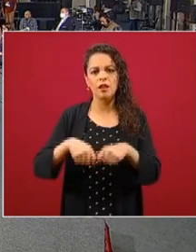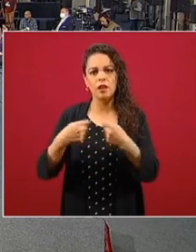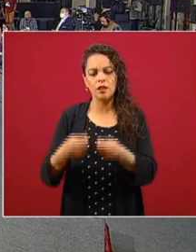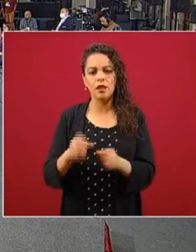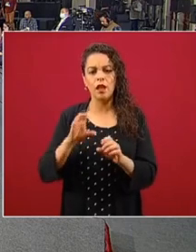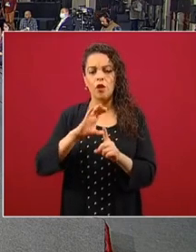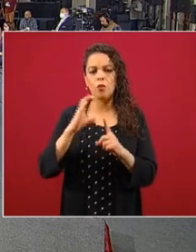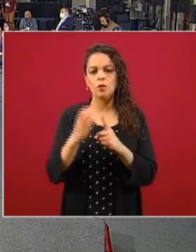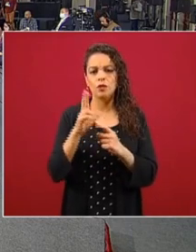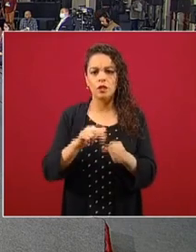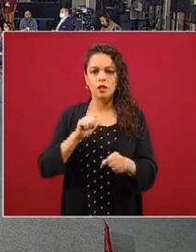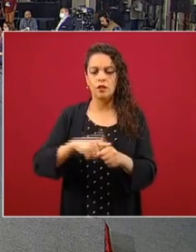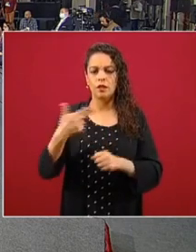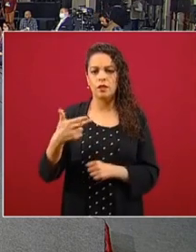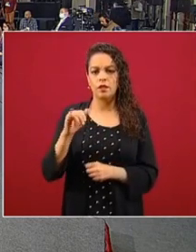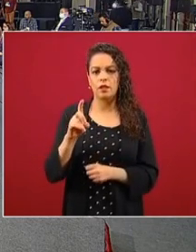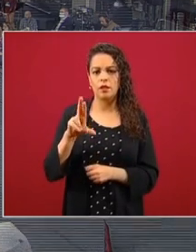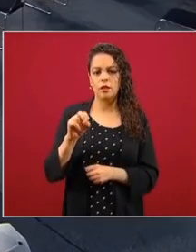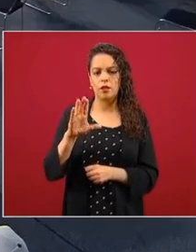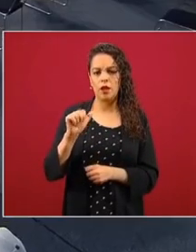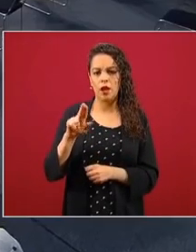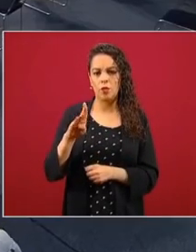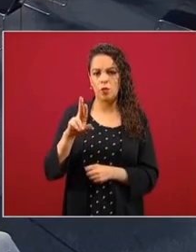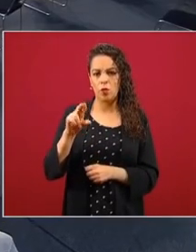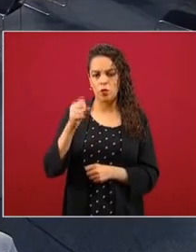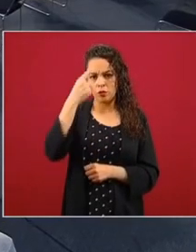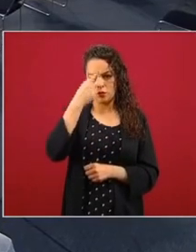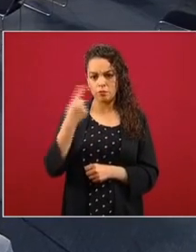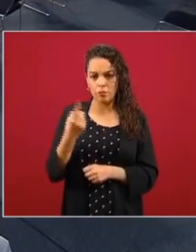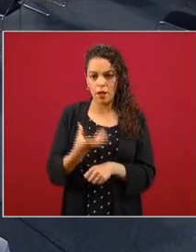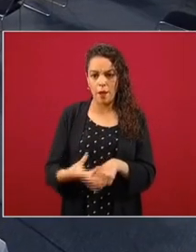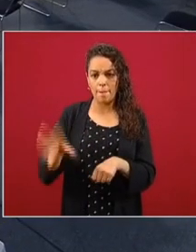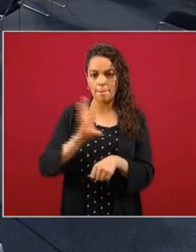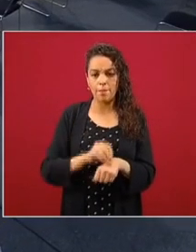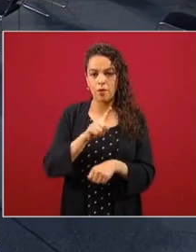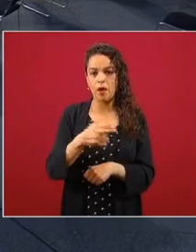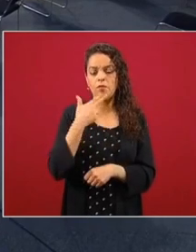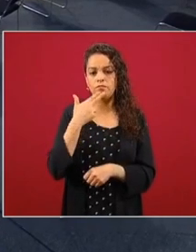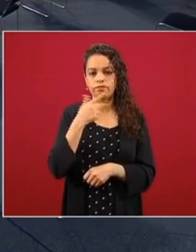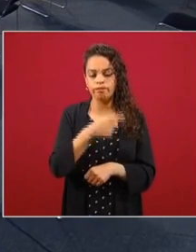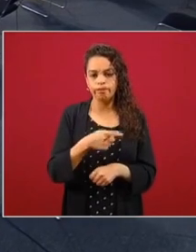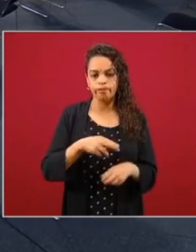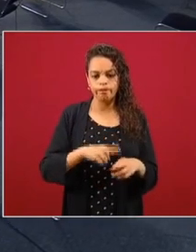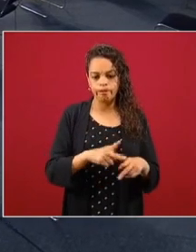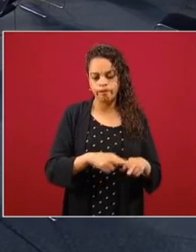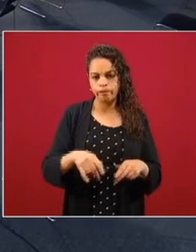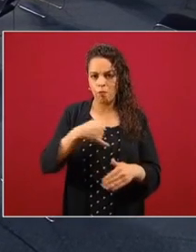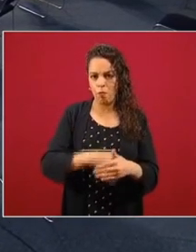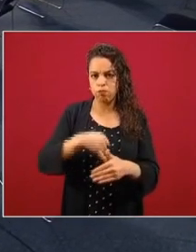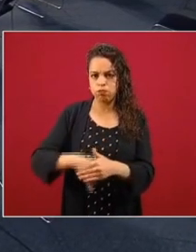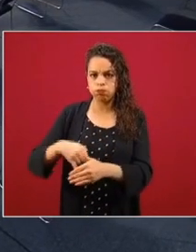Hidrocarburos, donde se da una serie de permisos para utilizar la práctica de fracking, y quedó de darnos hoy su respuesta.